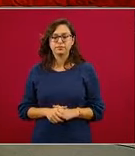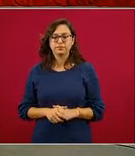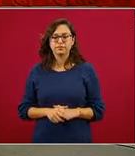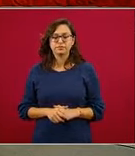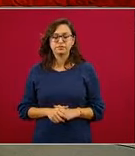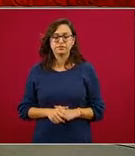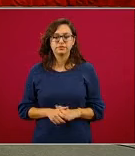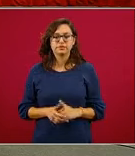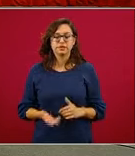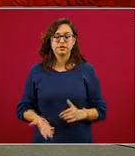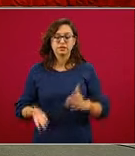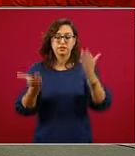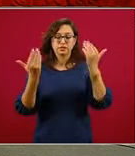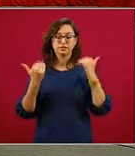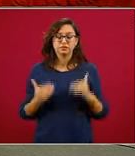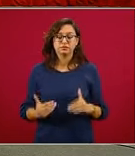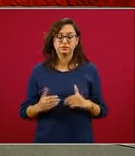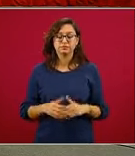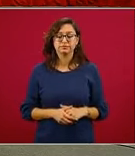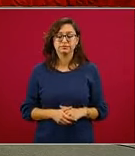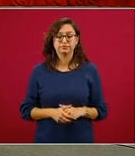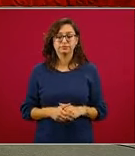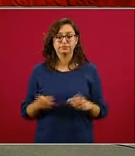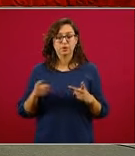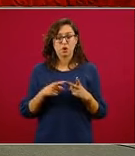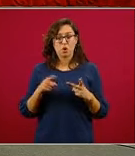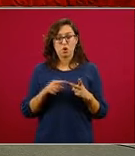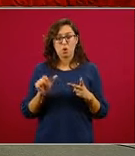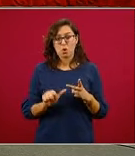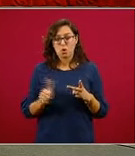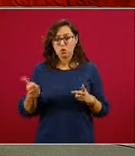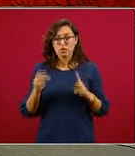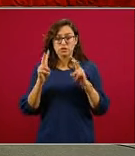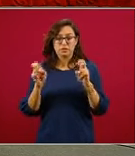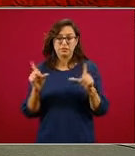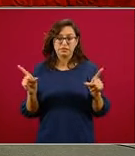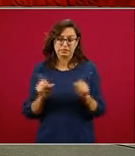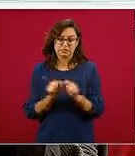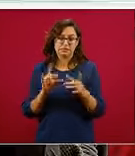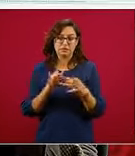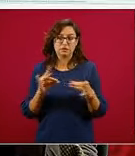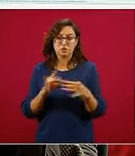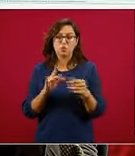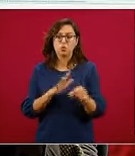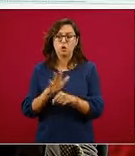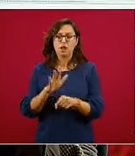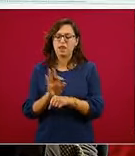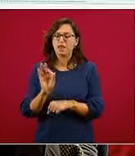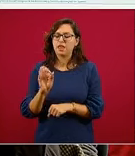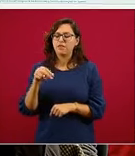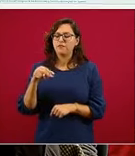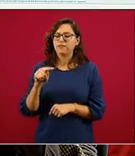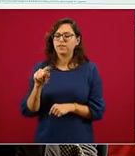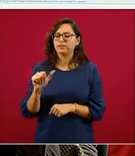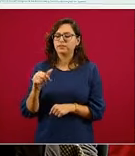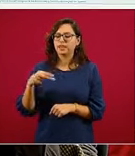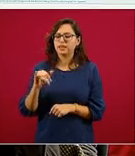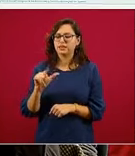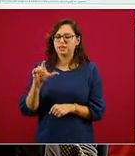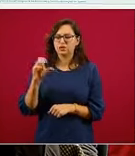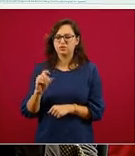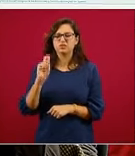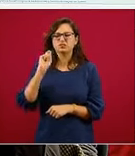Siguiente, por favor. La otra sustancia de las que le quiero hablar brevemente es el fentanilo. El fentanilo es una